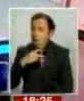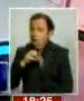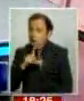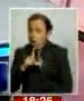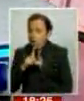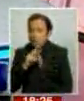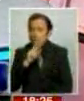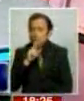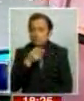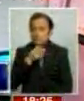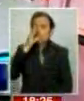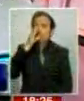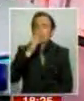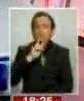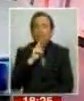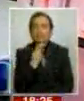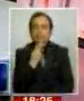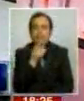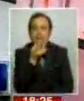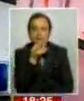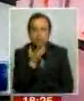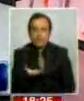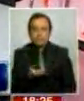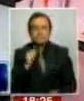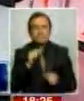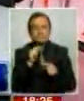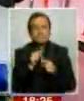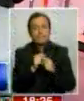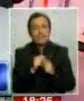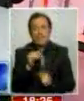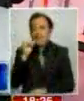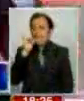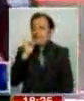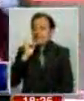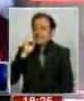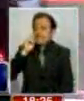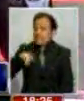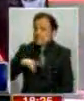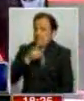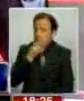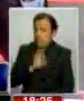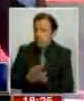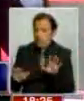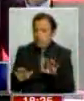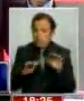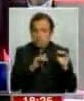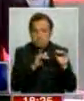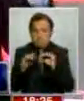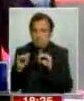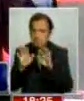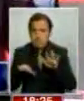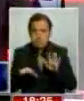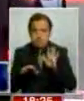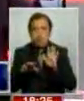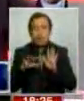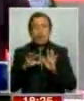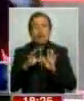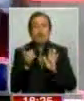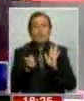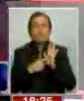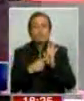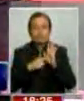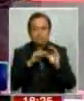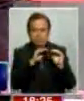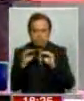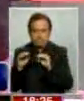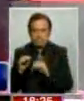hecho es que las bebidas, digamos, que no tienen azúcar, quedan igual, y las bebidas analcohólicas